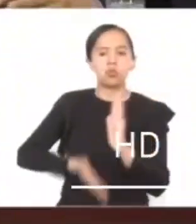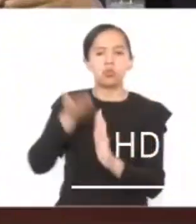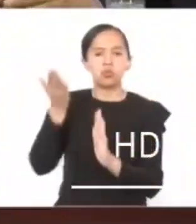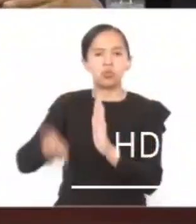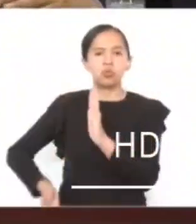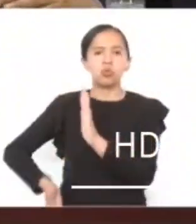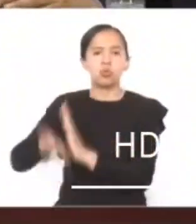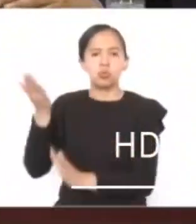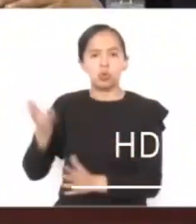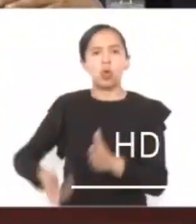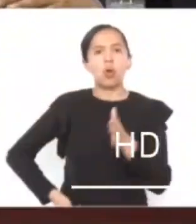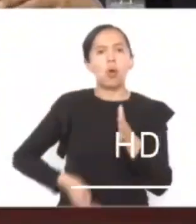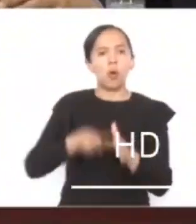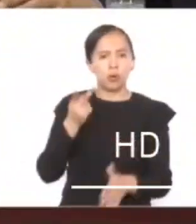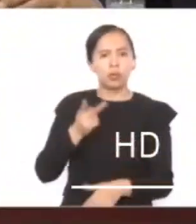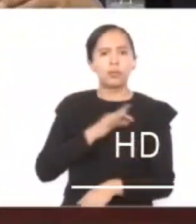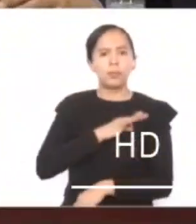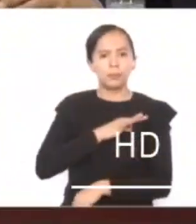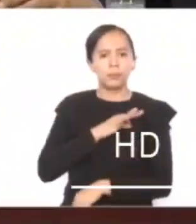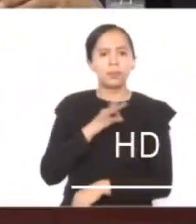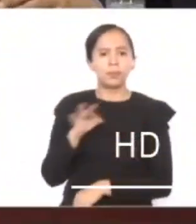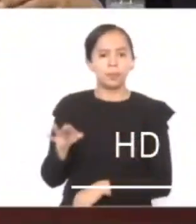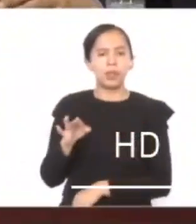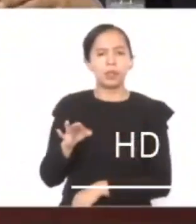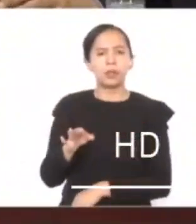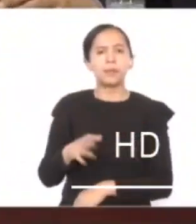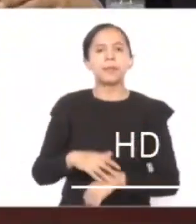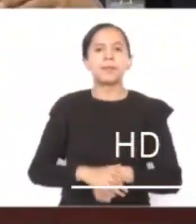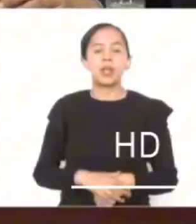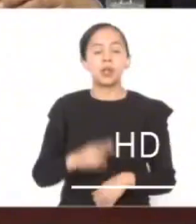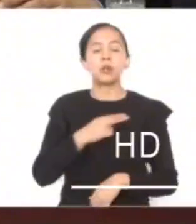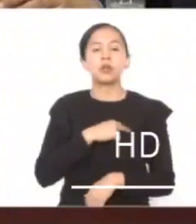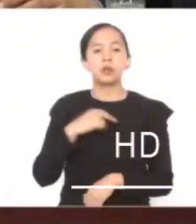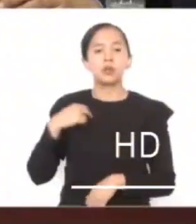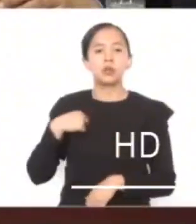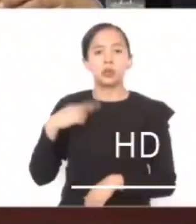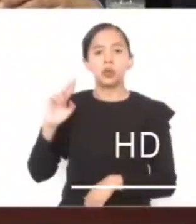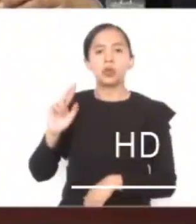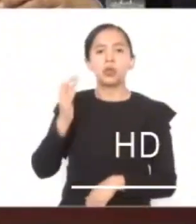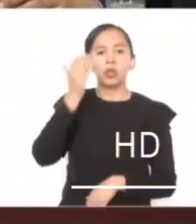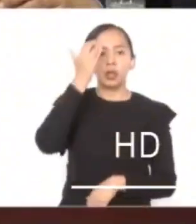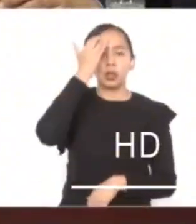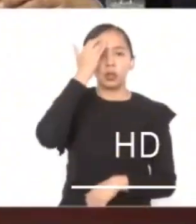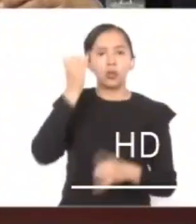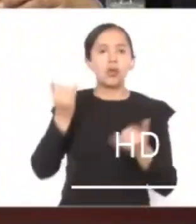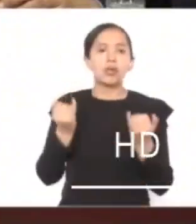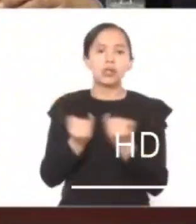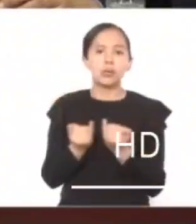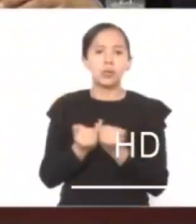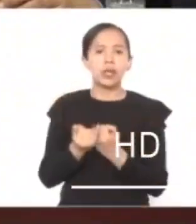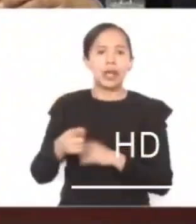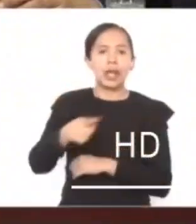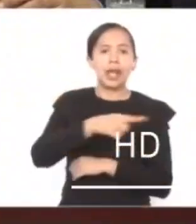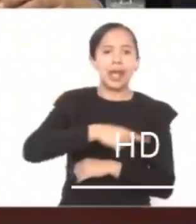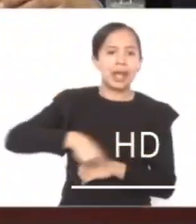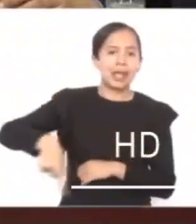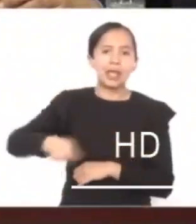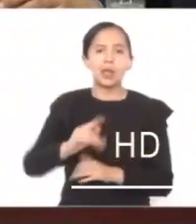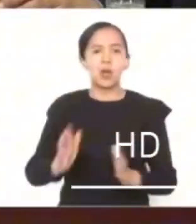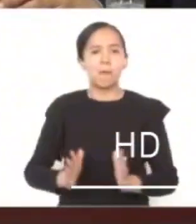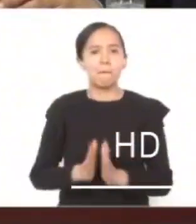todos los inmuebles. Nuestro reconocimiento también para quienes